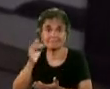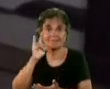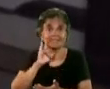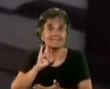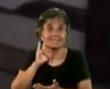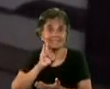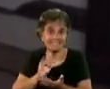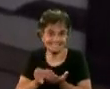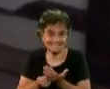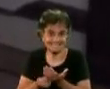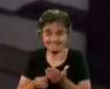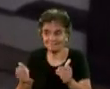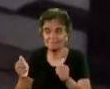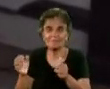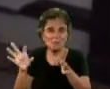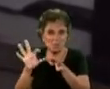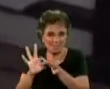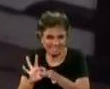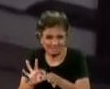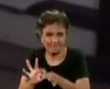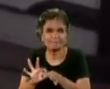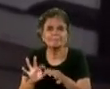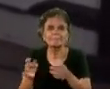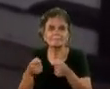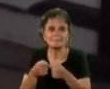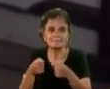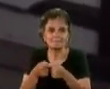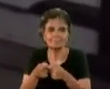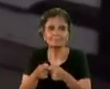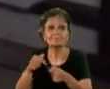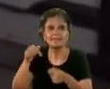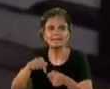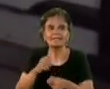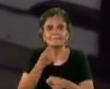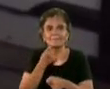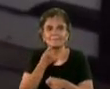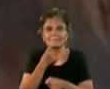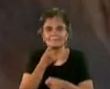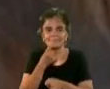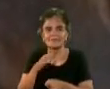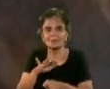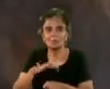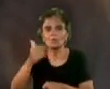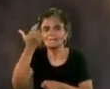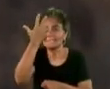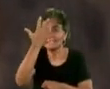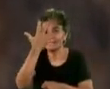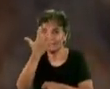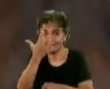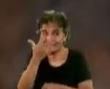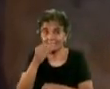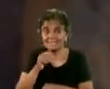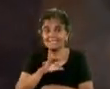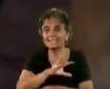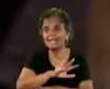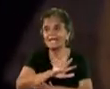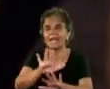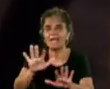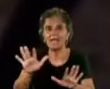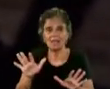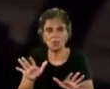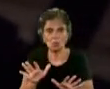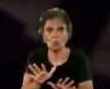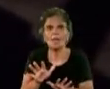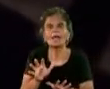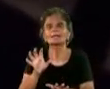este producto, esta nueva industria, salga desde acá, desde San Martín hacia el resto de San Luis, el resto